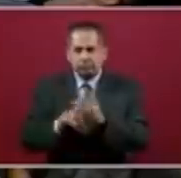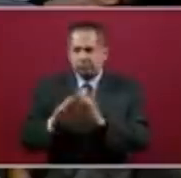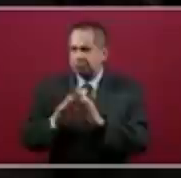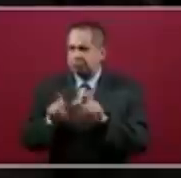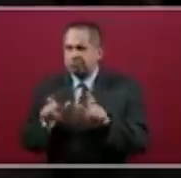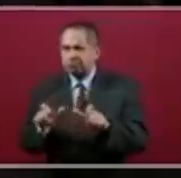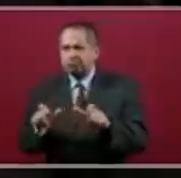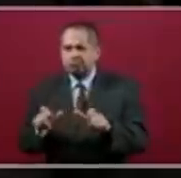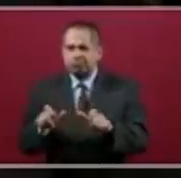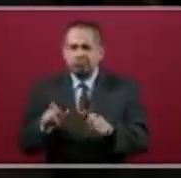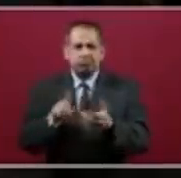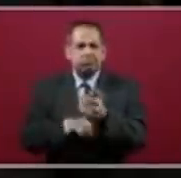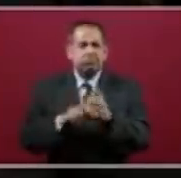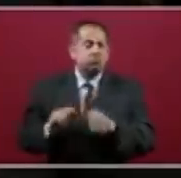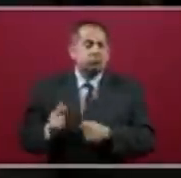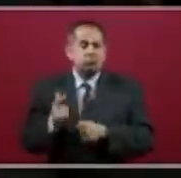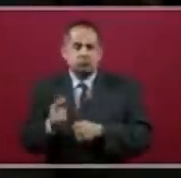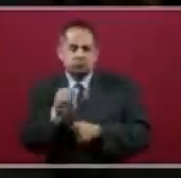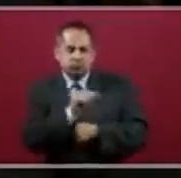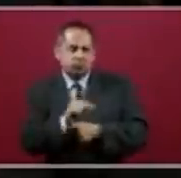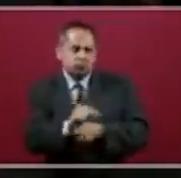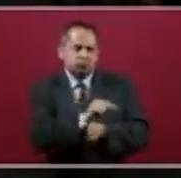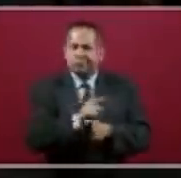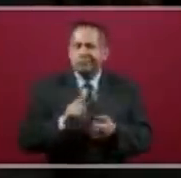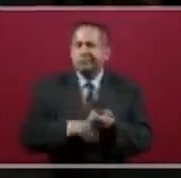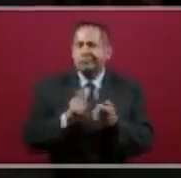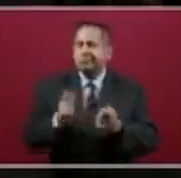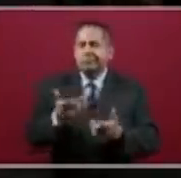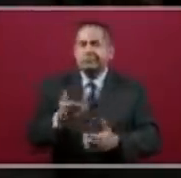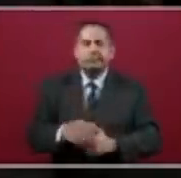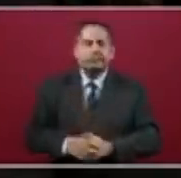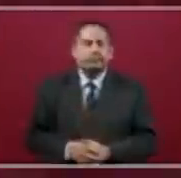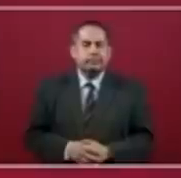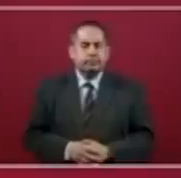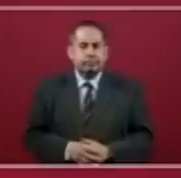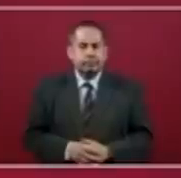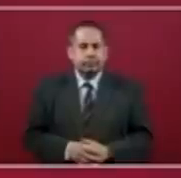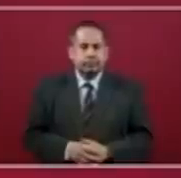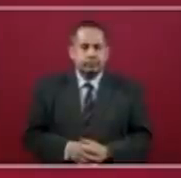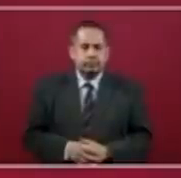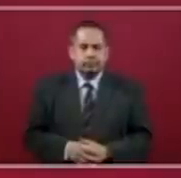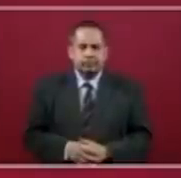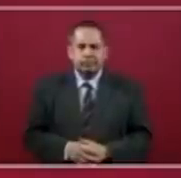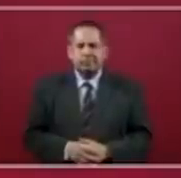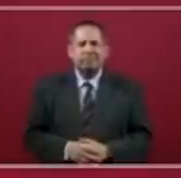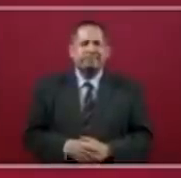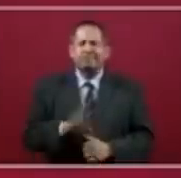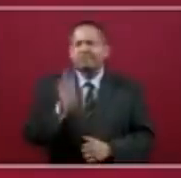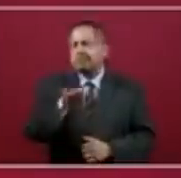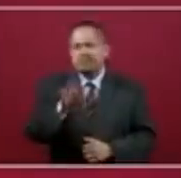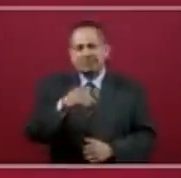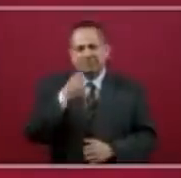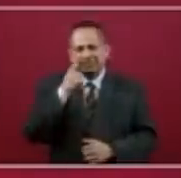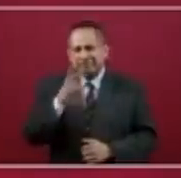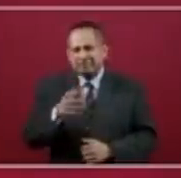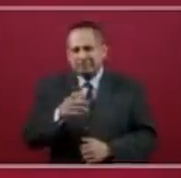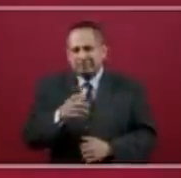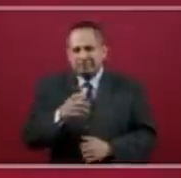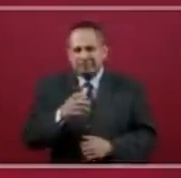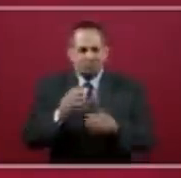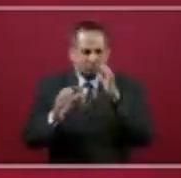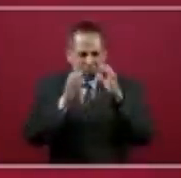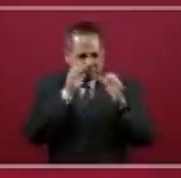varios lugares en Guanajuato. Gracias. No, mire, hay mucha comunicación con